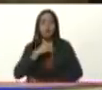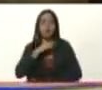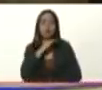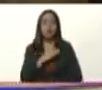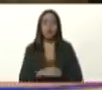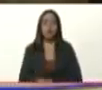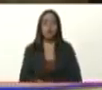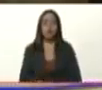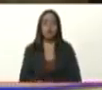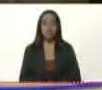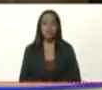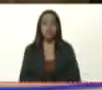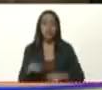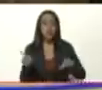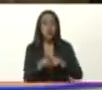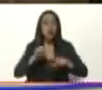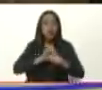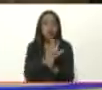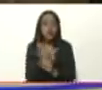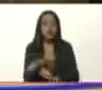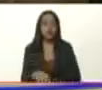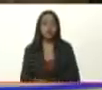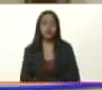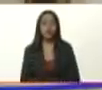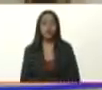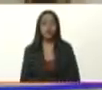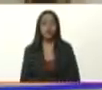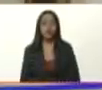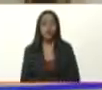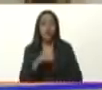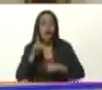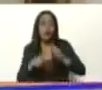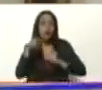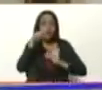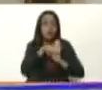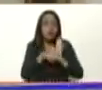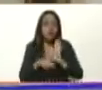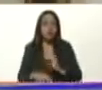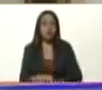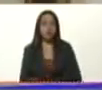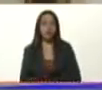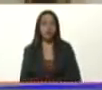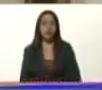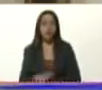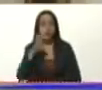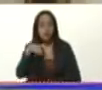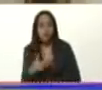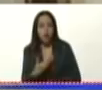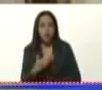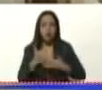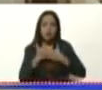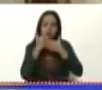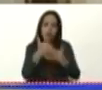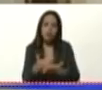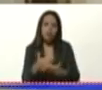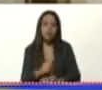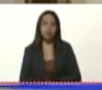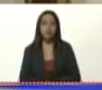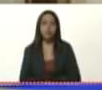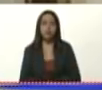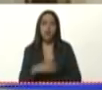como el COVID-19. Correcto. Aquí hay algunos instrumentos que pueden servir, ¿ves?